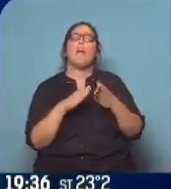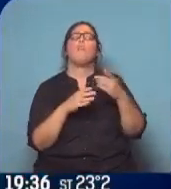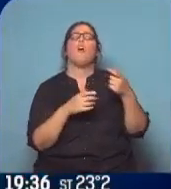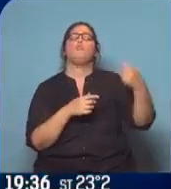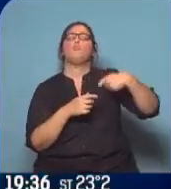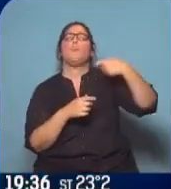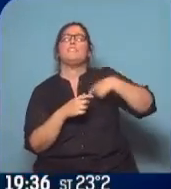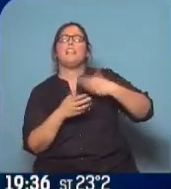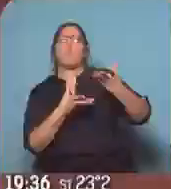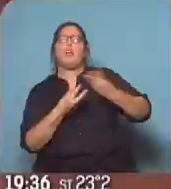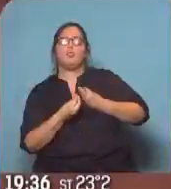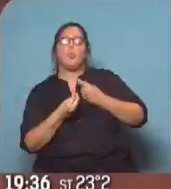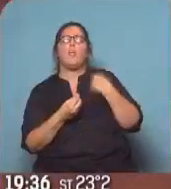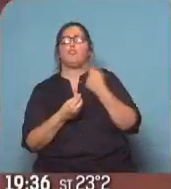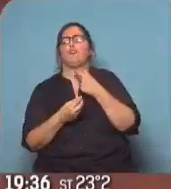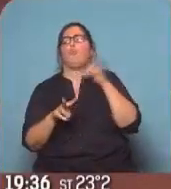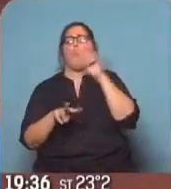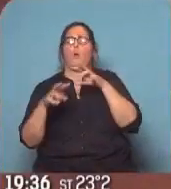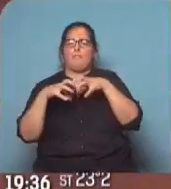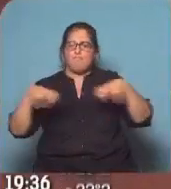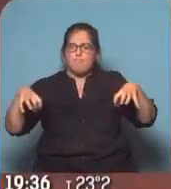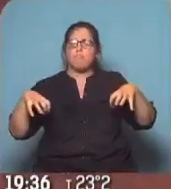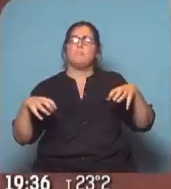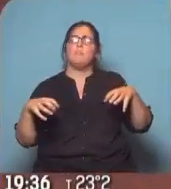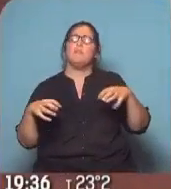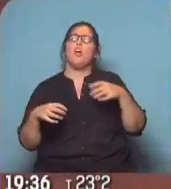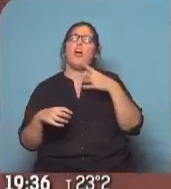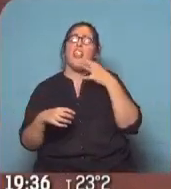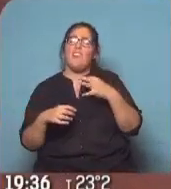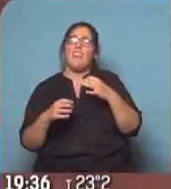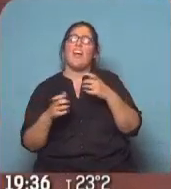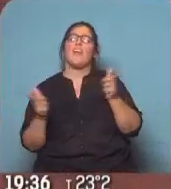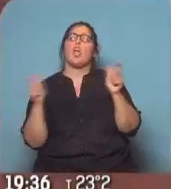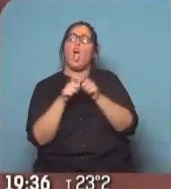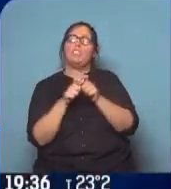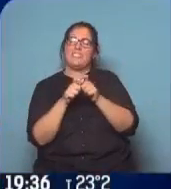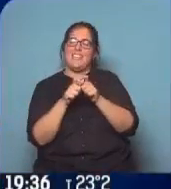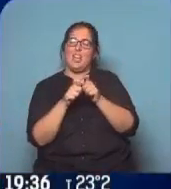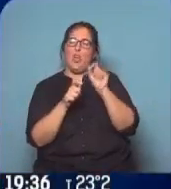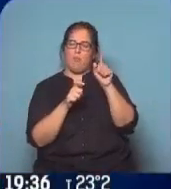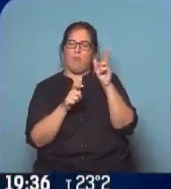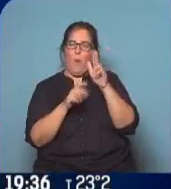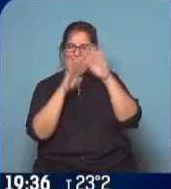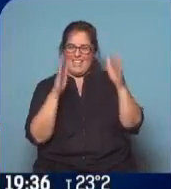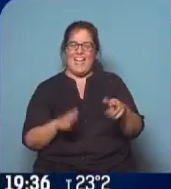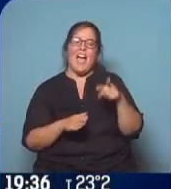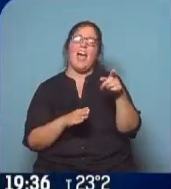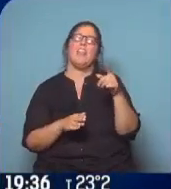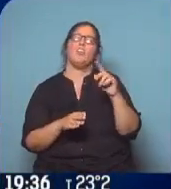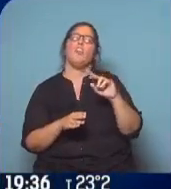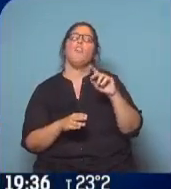reciben de ir separando y haciendo pero la iglesia de desde el concilio vaticano segundo también tiene claro que somos